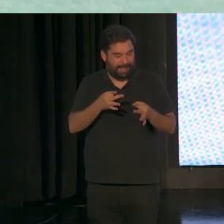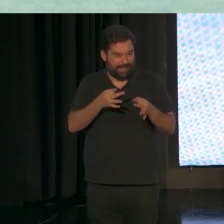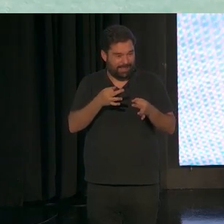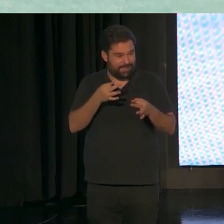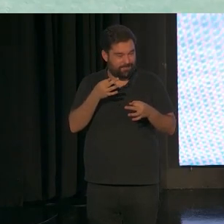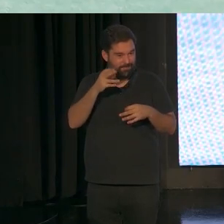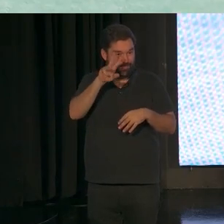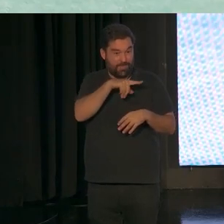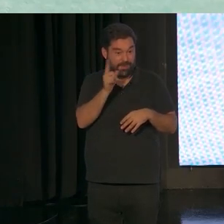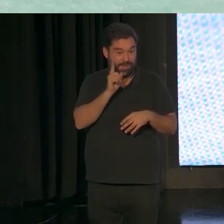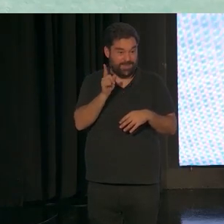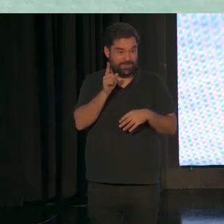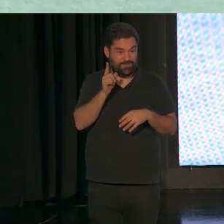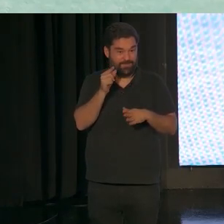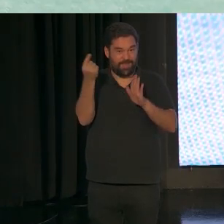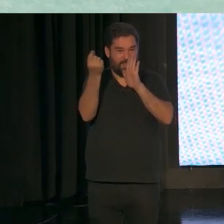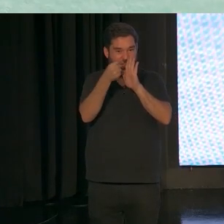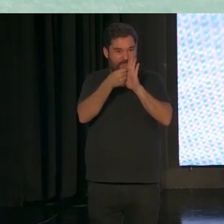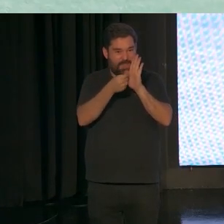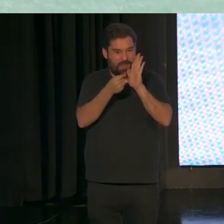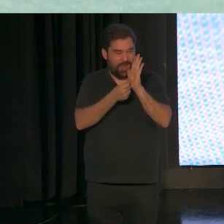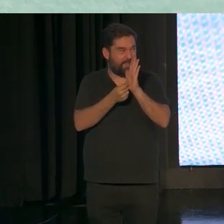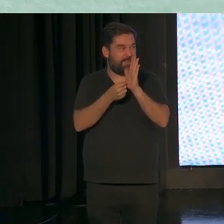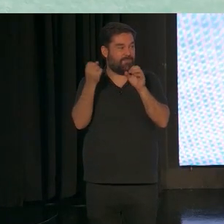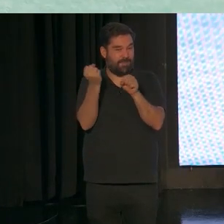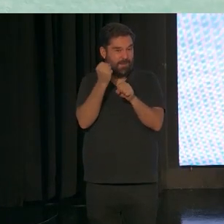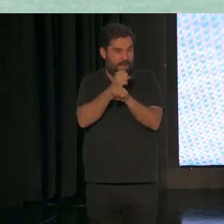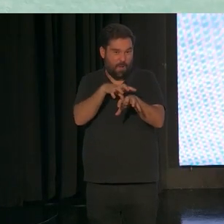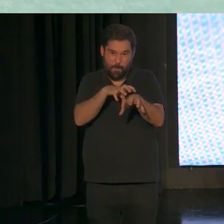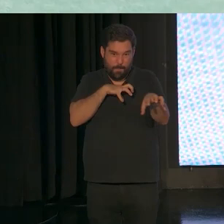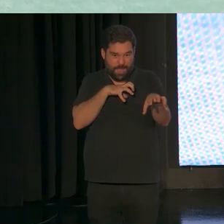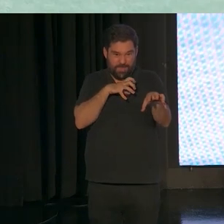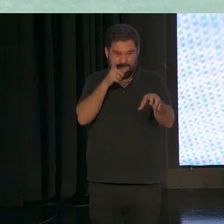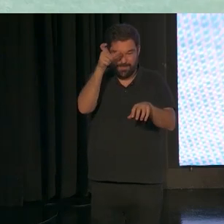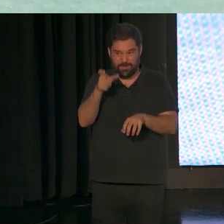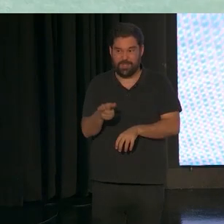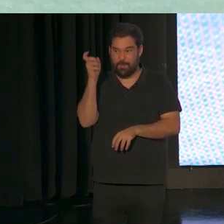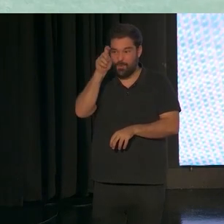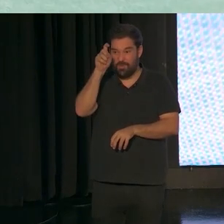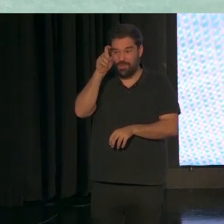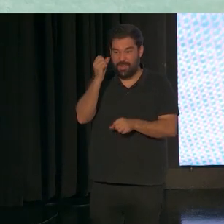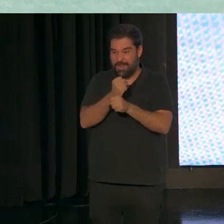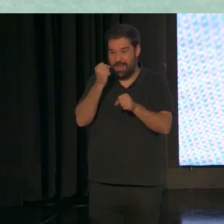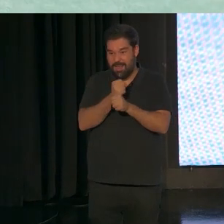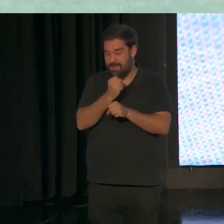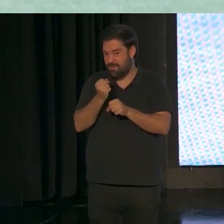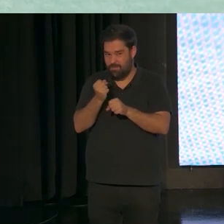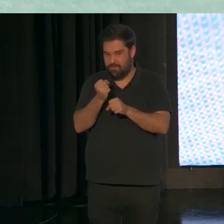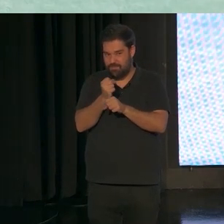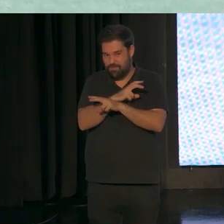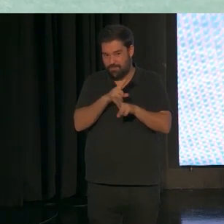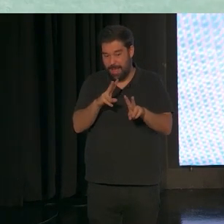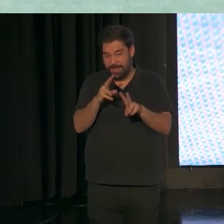increíble en las condiciones en que están trabajando la mayor parte de las educadoras no hay un reconocimiento de su